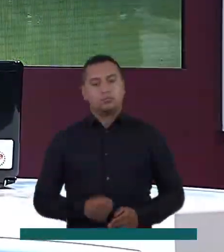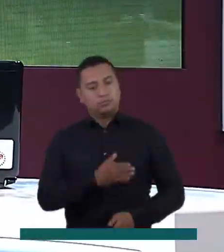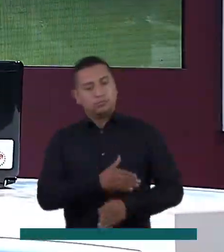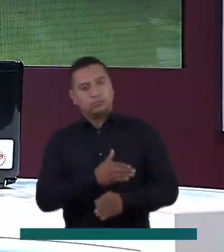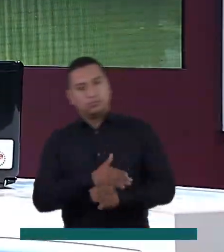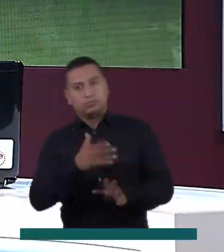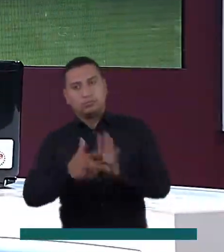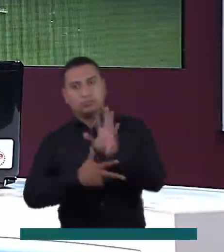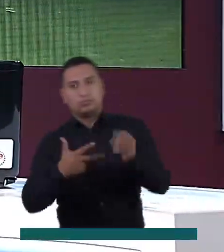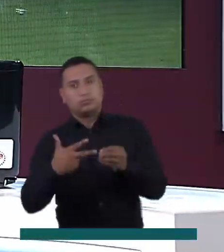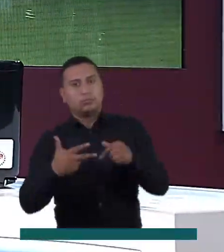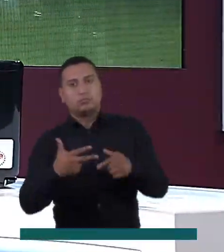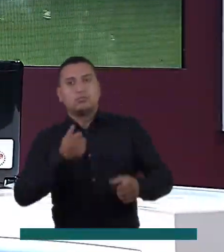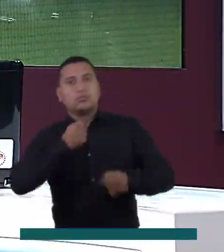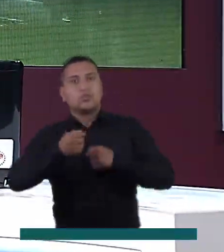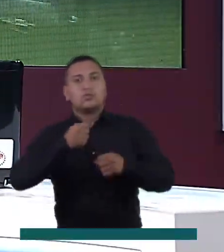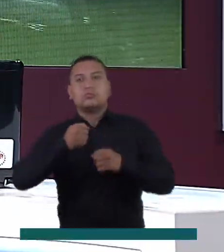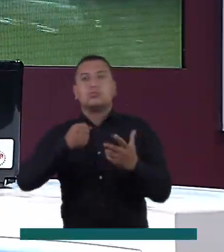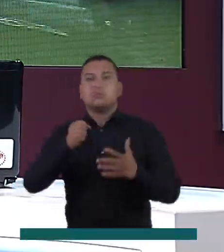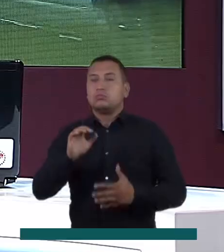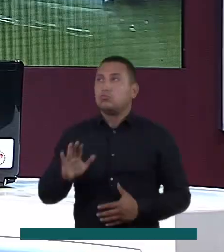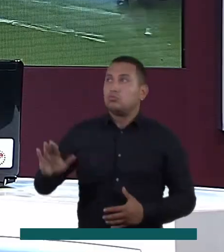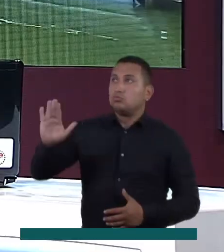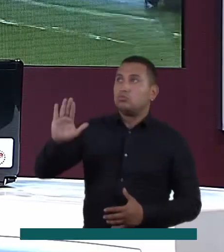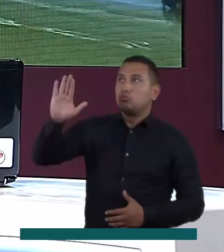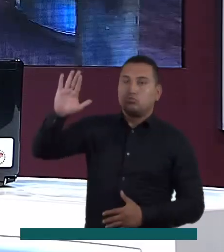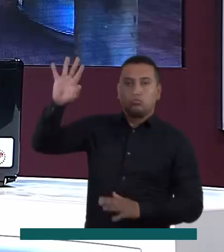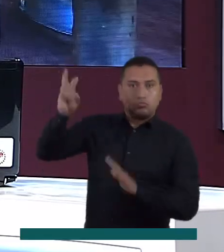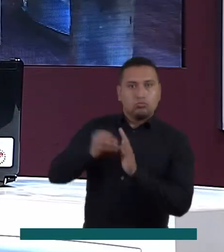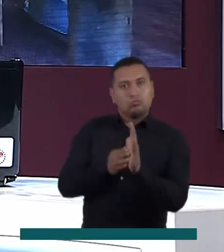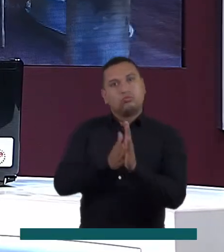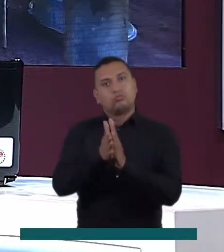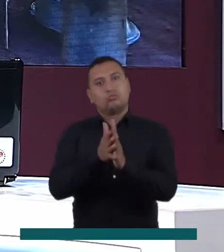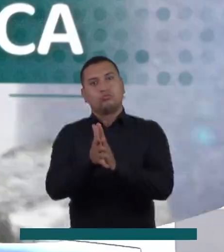Continuamos en Enlace 13. El informativo que une a nuestras regiones.